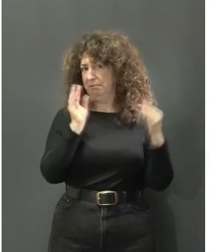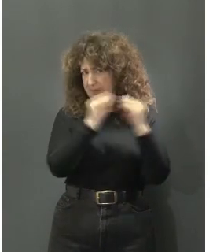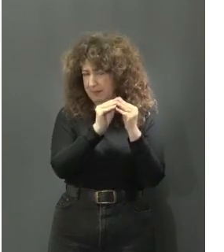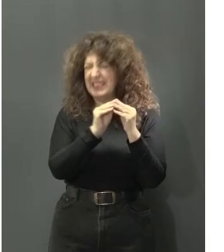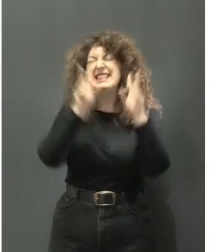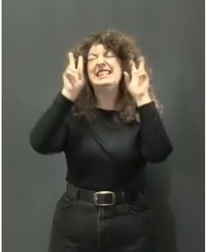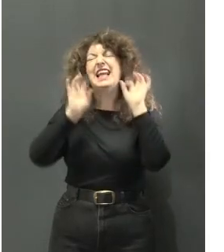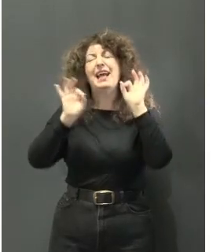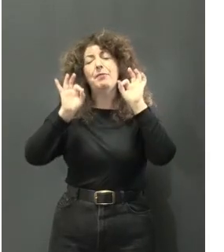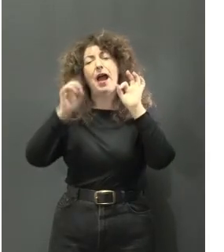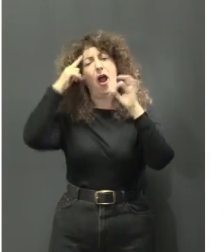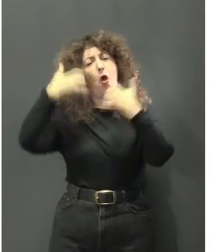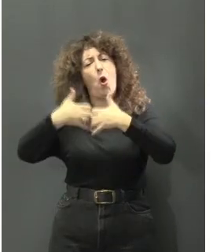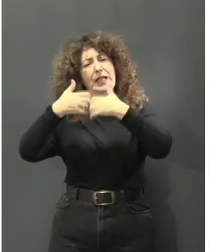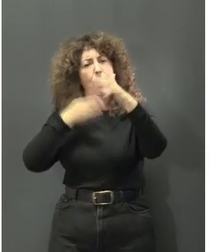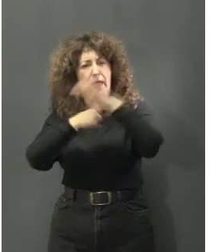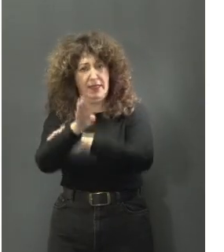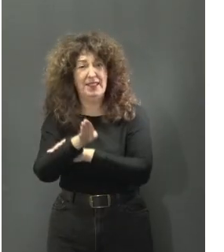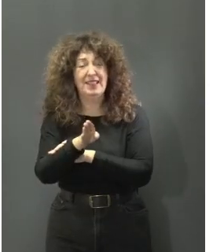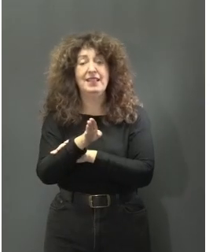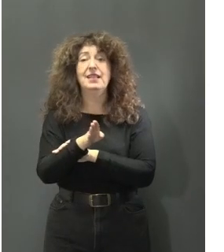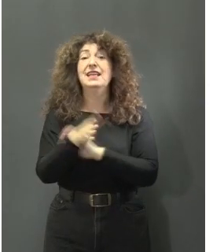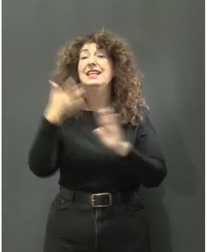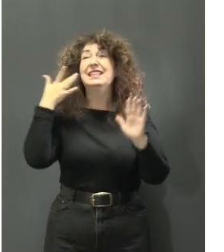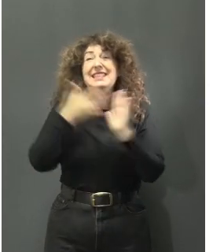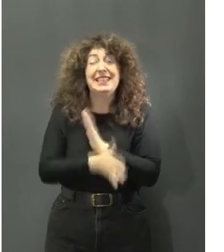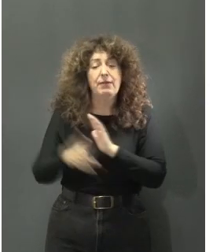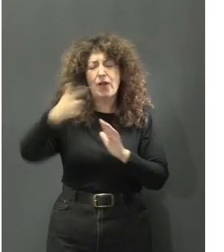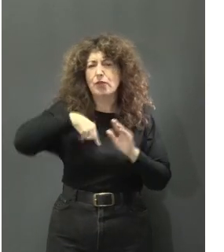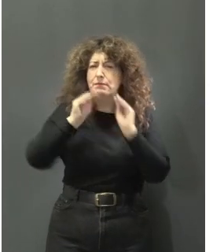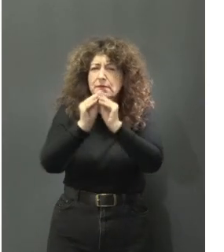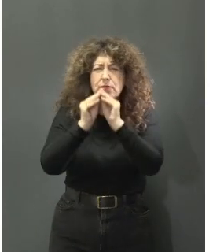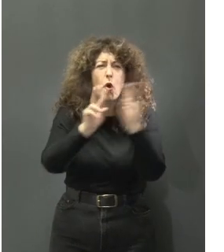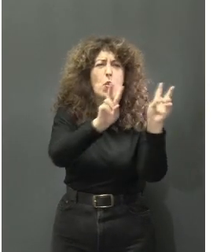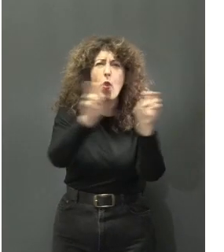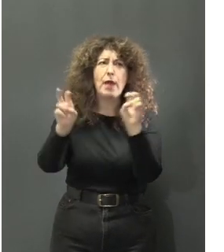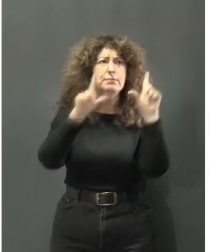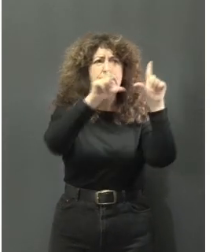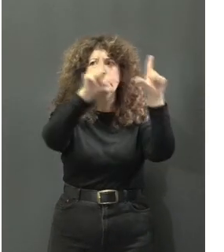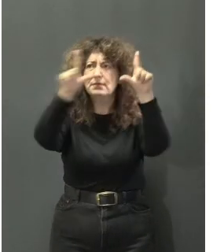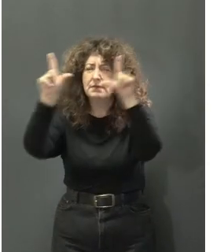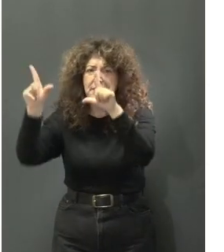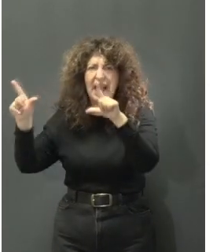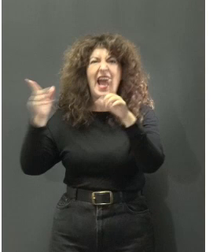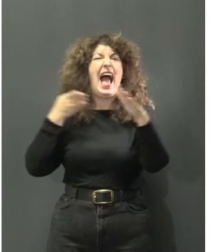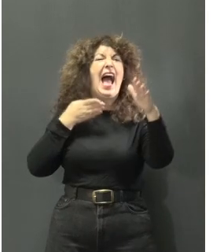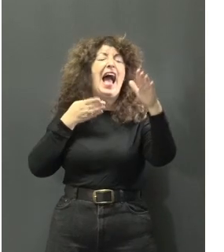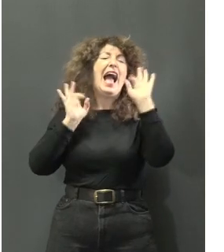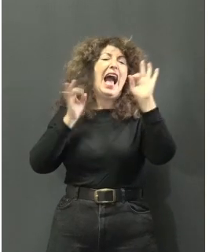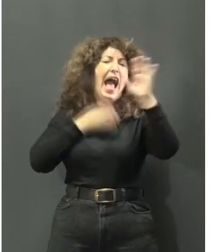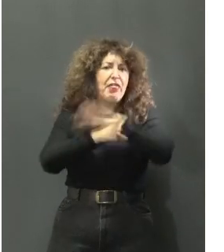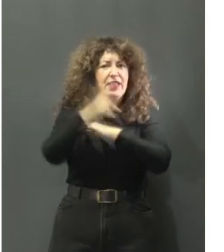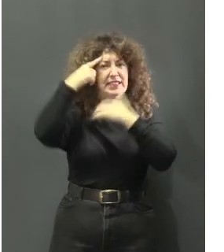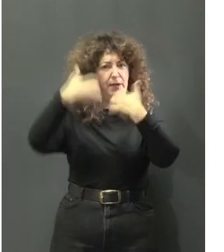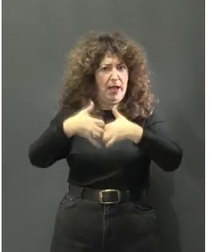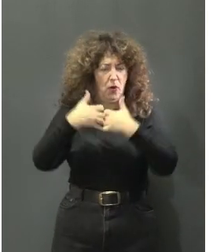Entonces fue colocar toda la cartelería y toda la accesibilidad cognitiva en el centro, pues